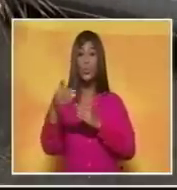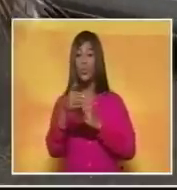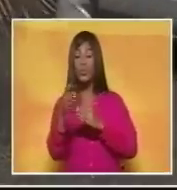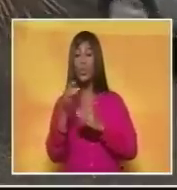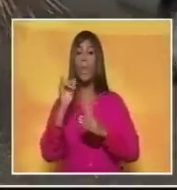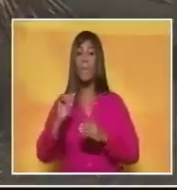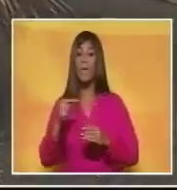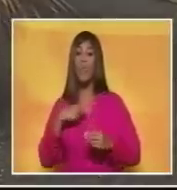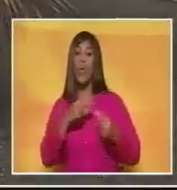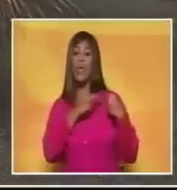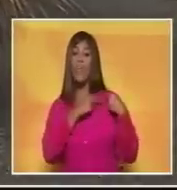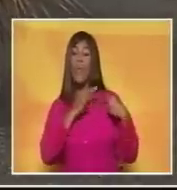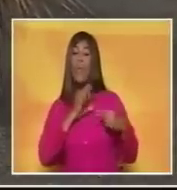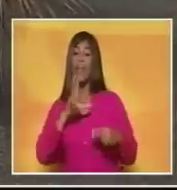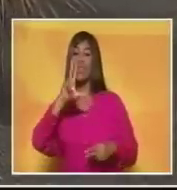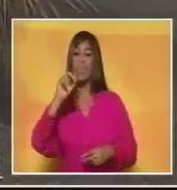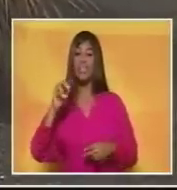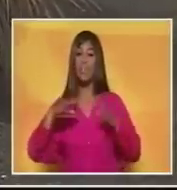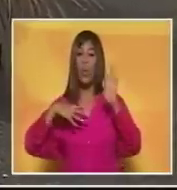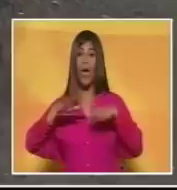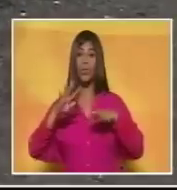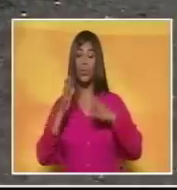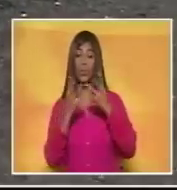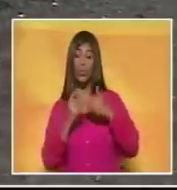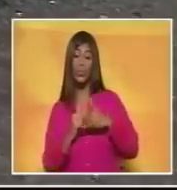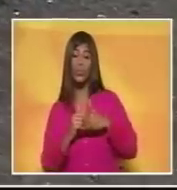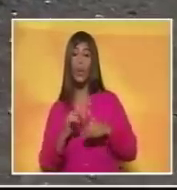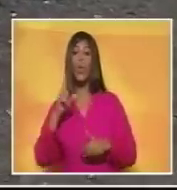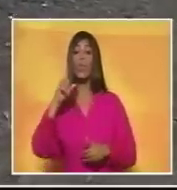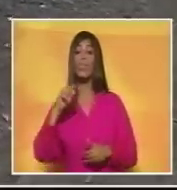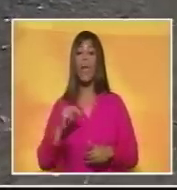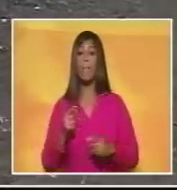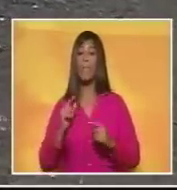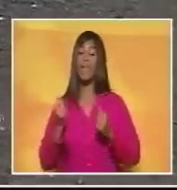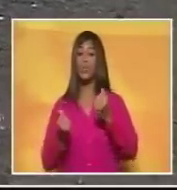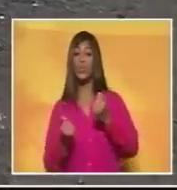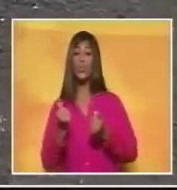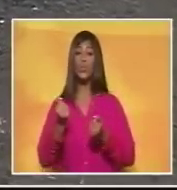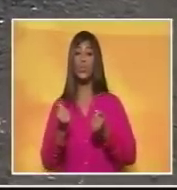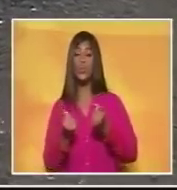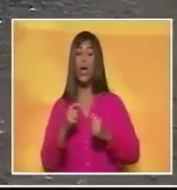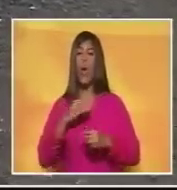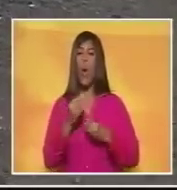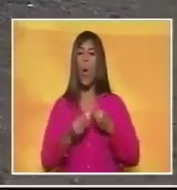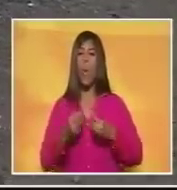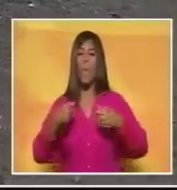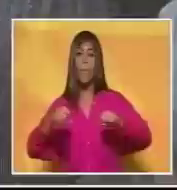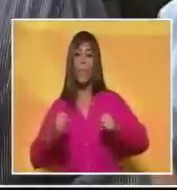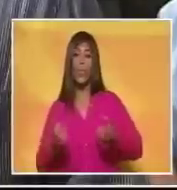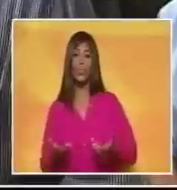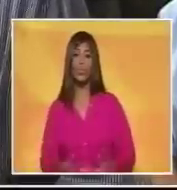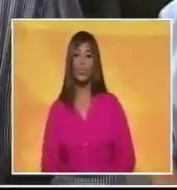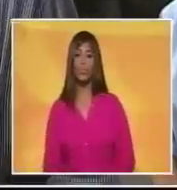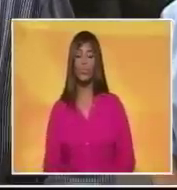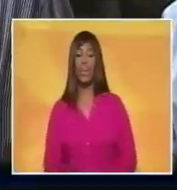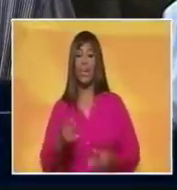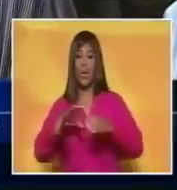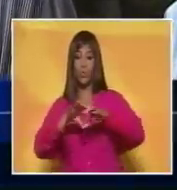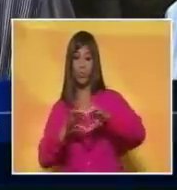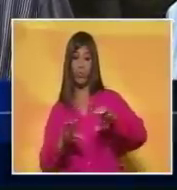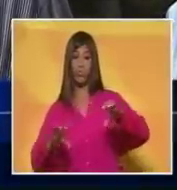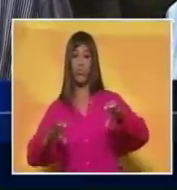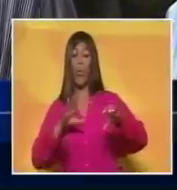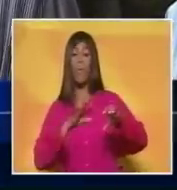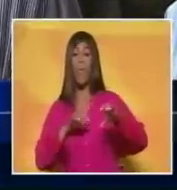Caracas, correspondiente a la 314, además del tránsito vehicular de carros y motos. Hay una tubería de